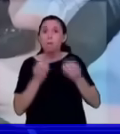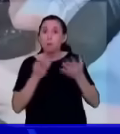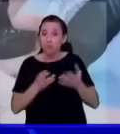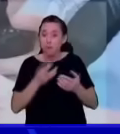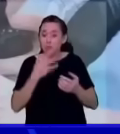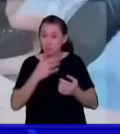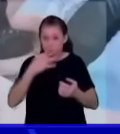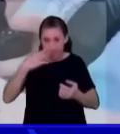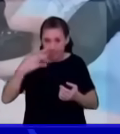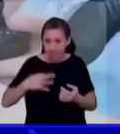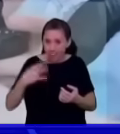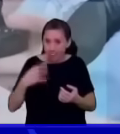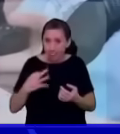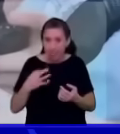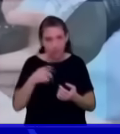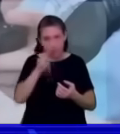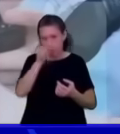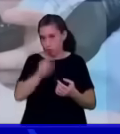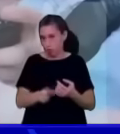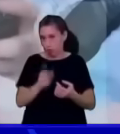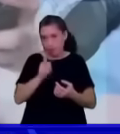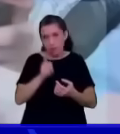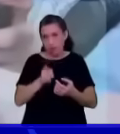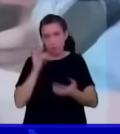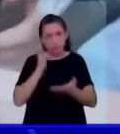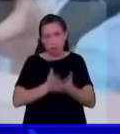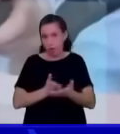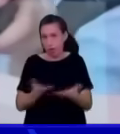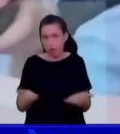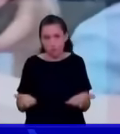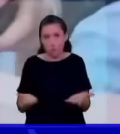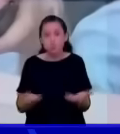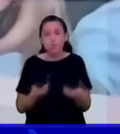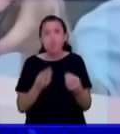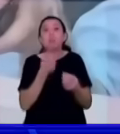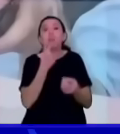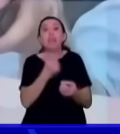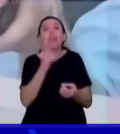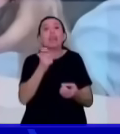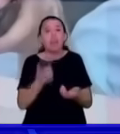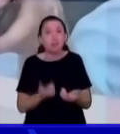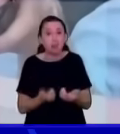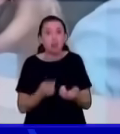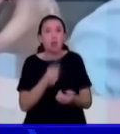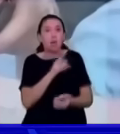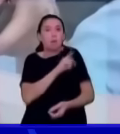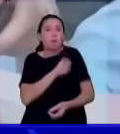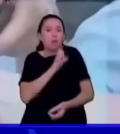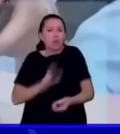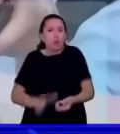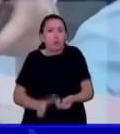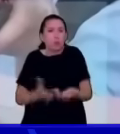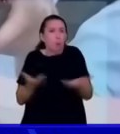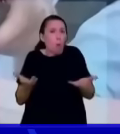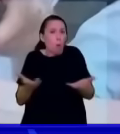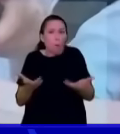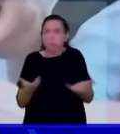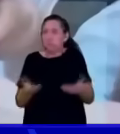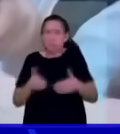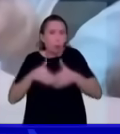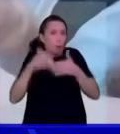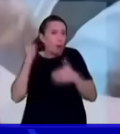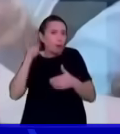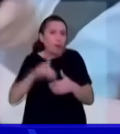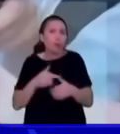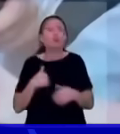realmente es así, esa persona tiene que ser sancionada o lo que sea. Que alguien me diga quién. Poder Ejecutivo. Así cualquiera. Si yo digo los